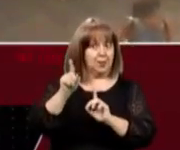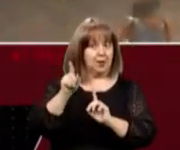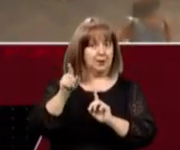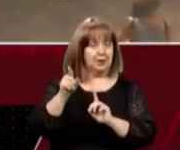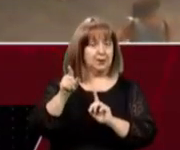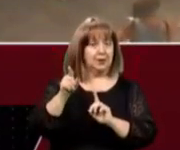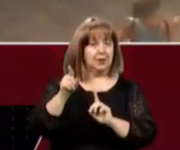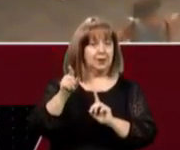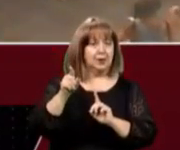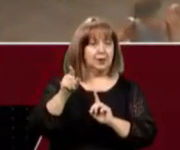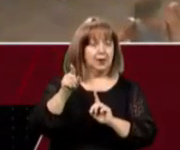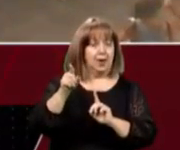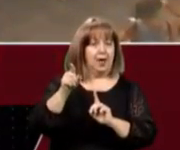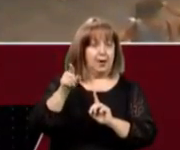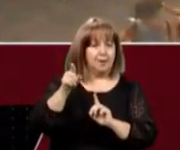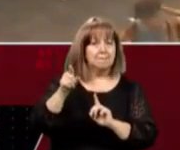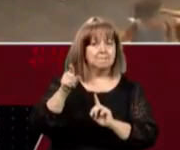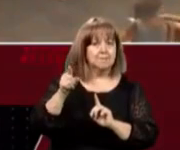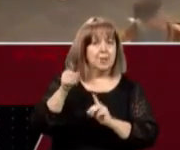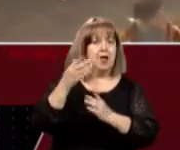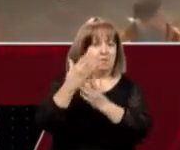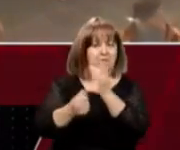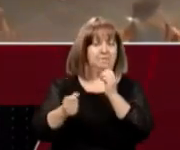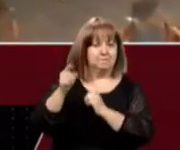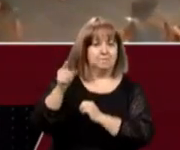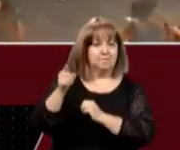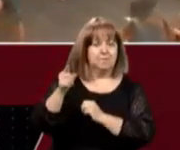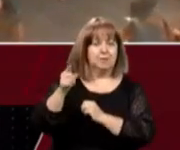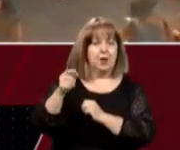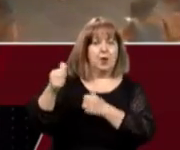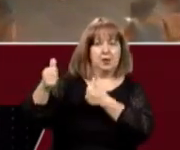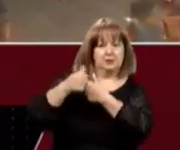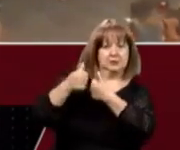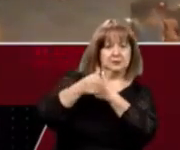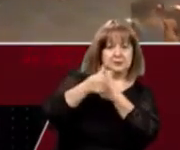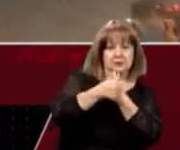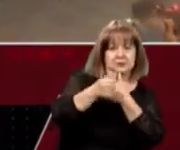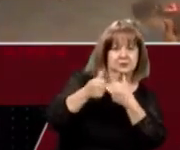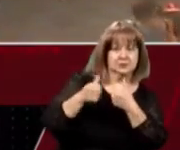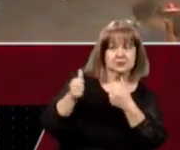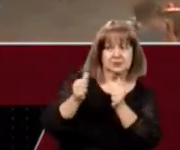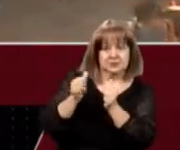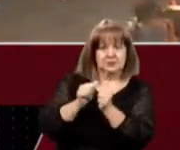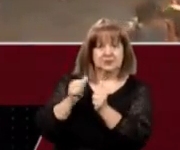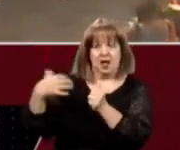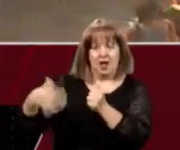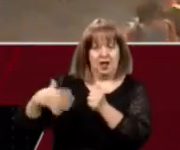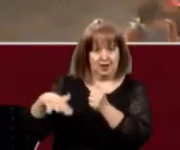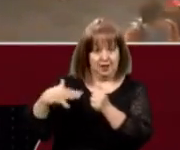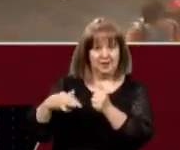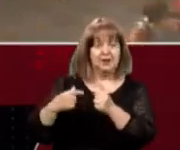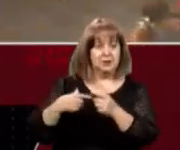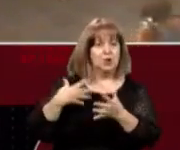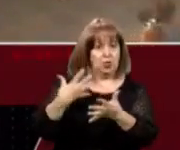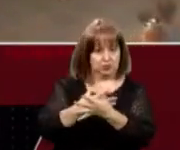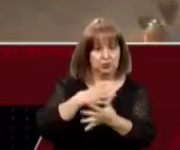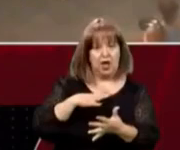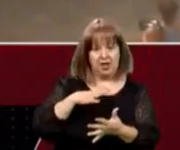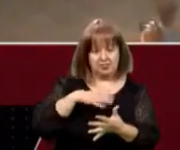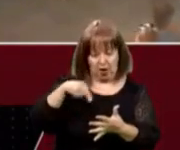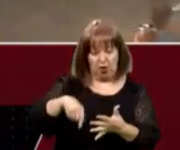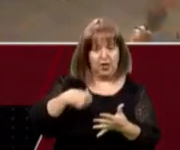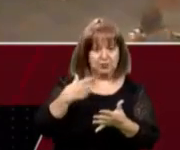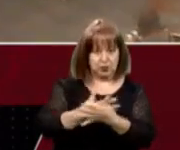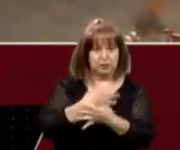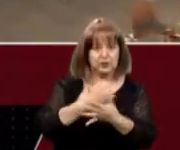sentido, sigue habiendo una situación bastante pesada con el tema del acoso. De los ustedes conteos, lo sufrieron, digo. Y lo sufrimos y se sigue sufriendo hasta el día de hoy,